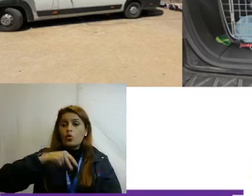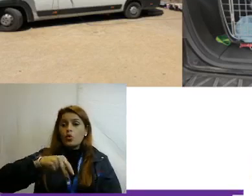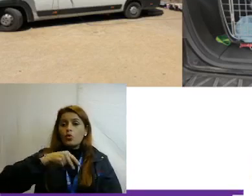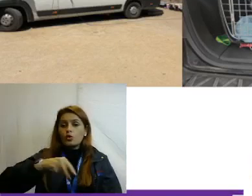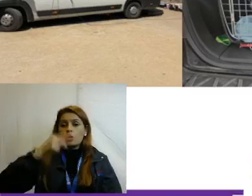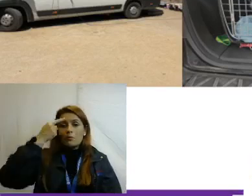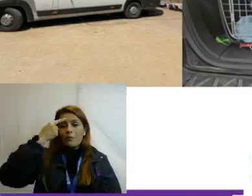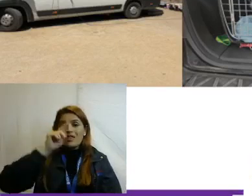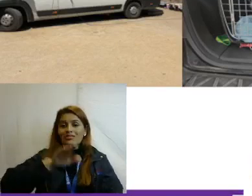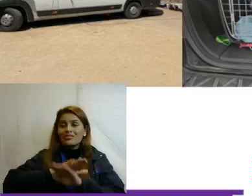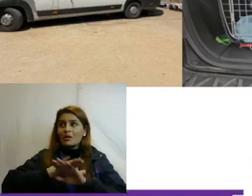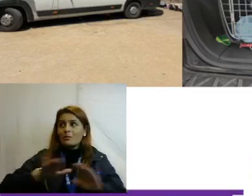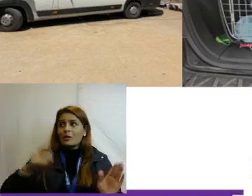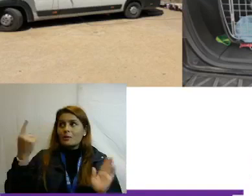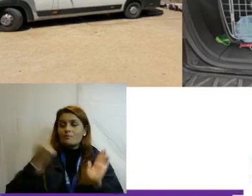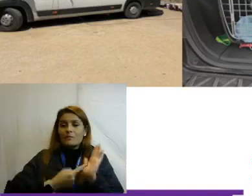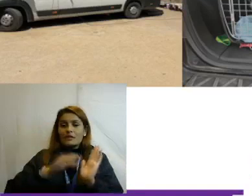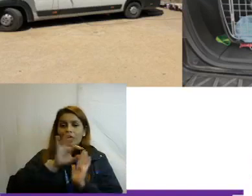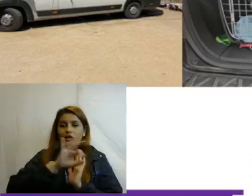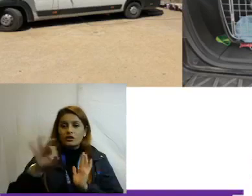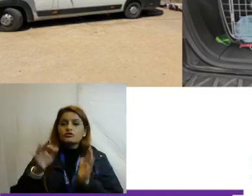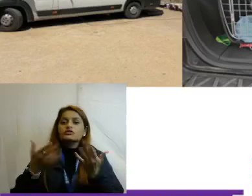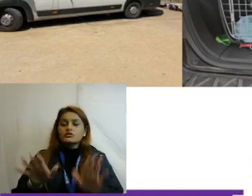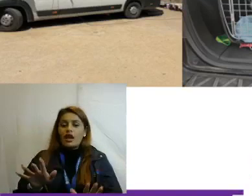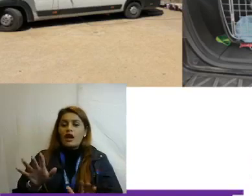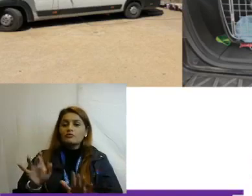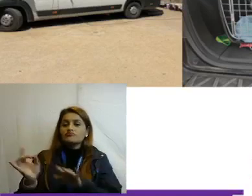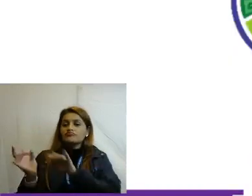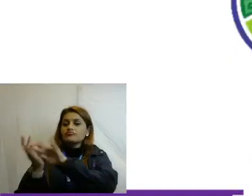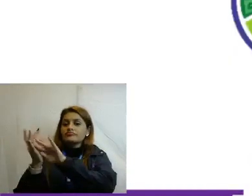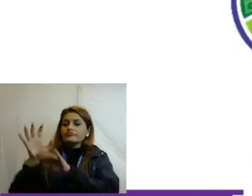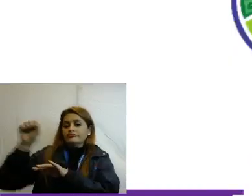las 1.500 esterilizaciones adjudicadas por la Comuna de Melipilla.